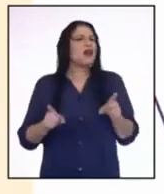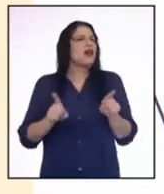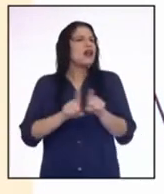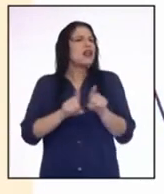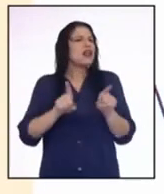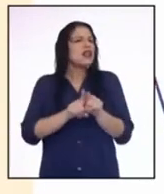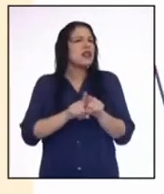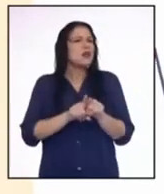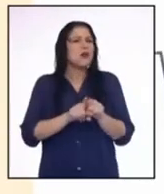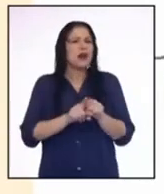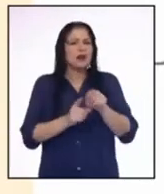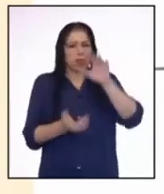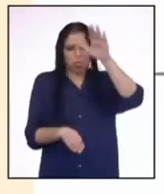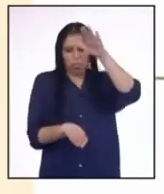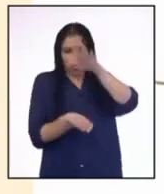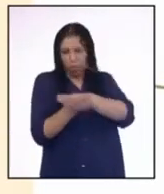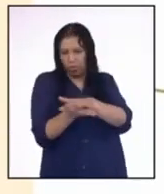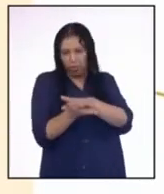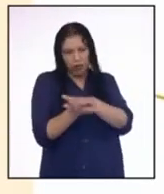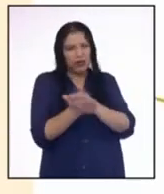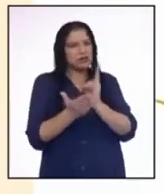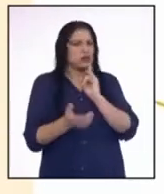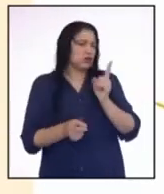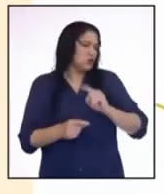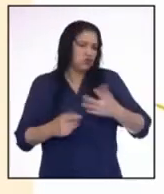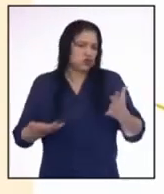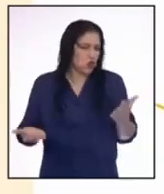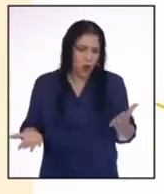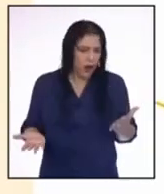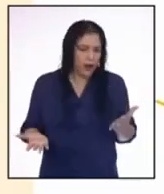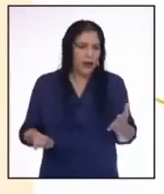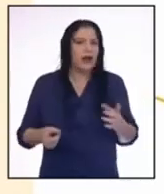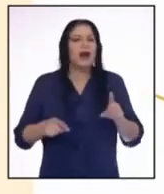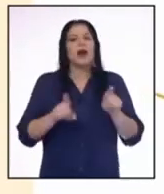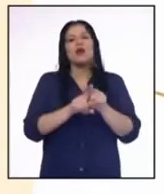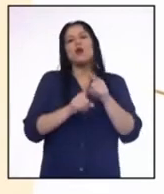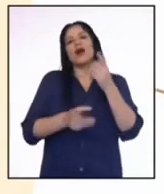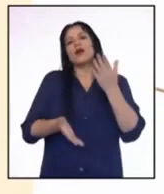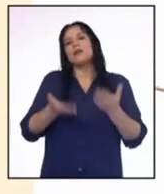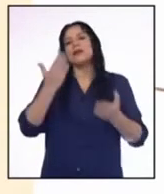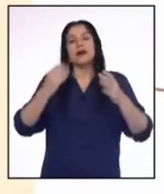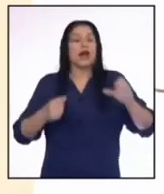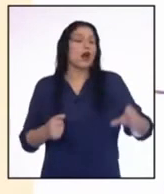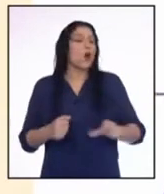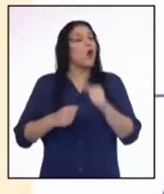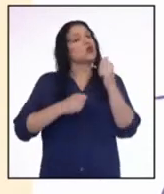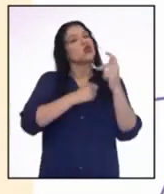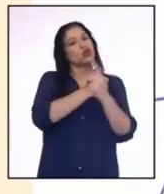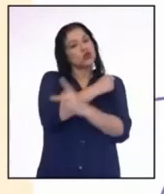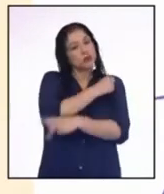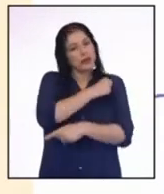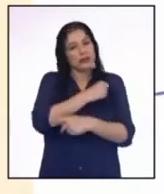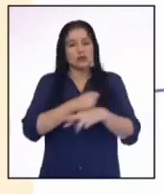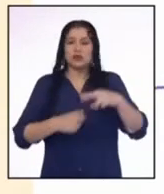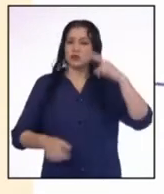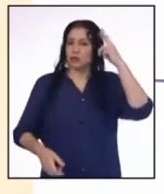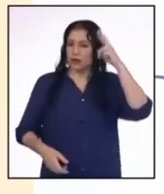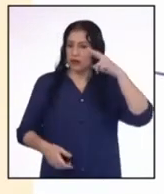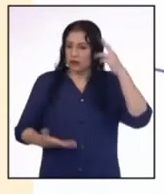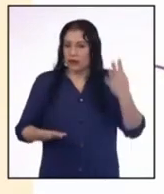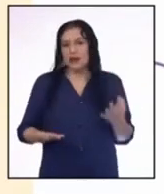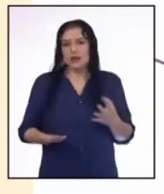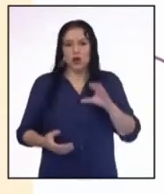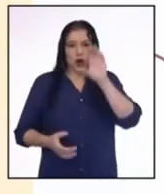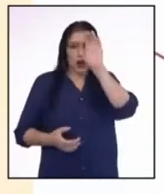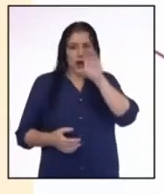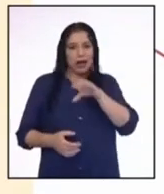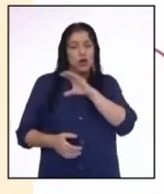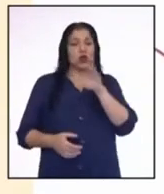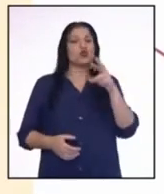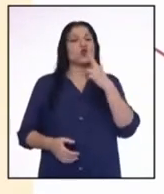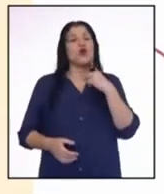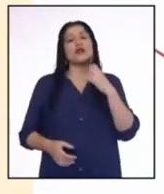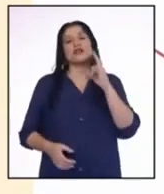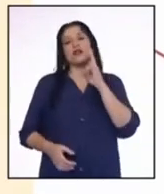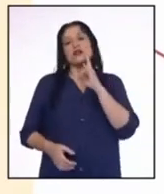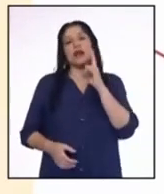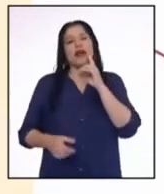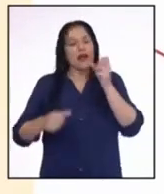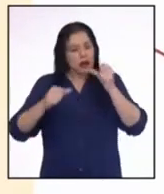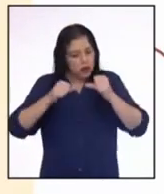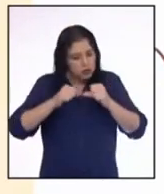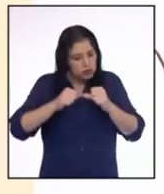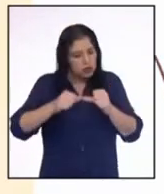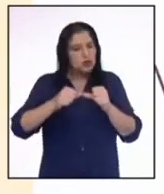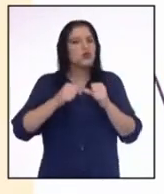tipo panqueque en los Estados Unidos, tal y como pudiese ocurrir en otros países. Por lo tanto, la Cruz Roja estadounidense